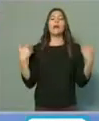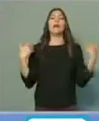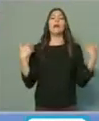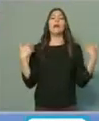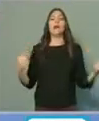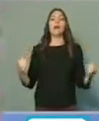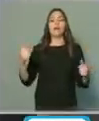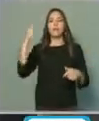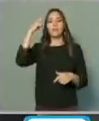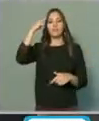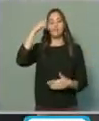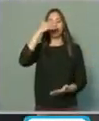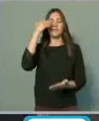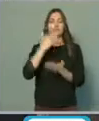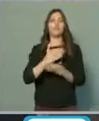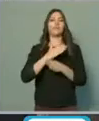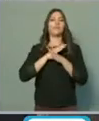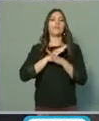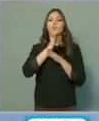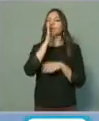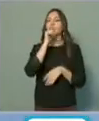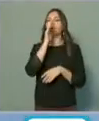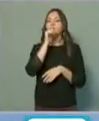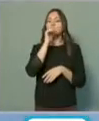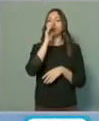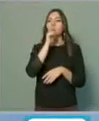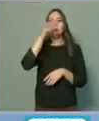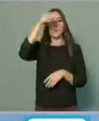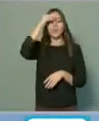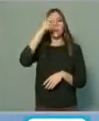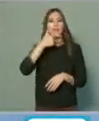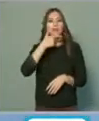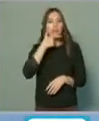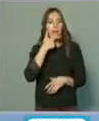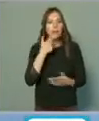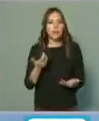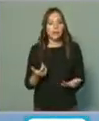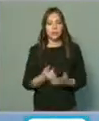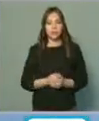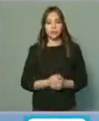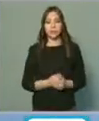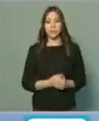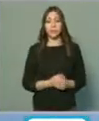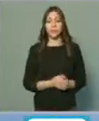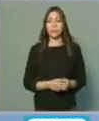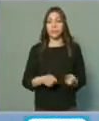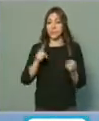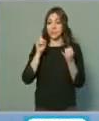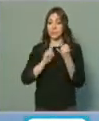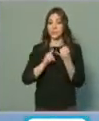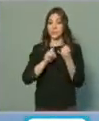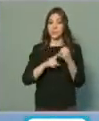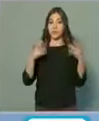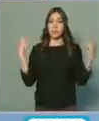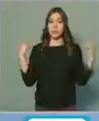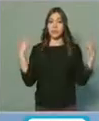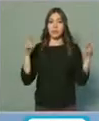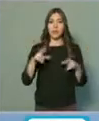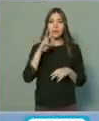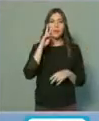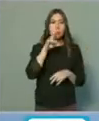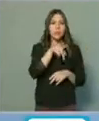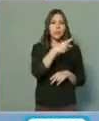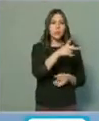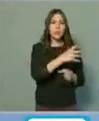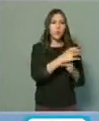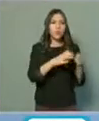había un bloqueo y que no podías aprender inglés? Claro. Un primer indicador es, el maestro se enfoca en fortalezas, no en debilidades del